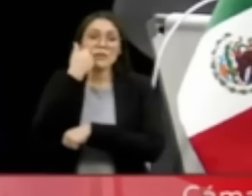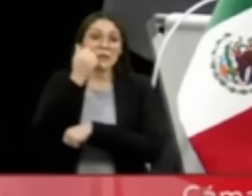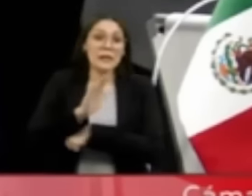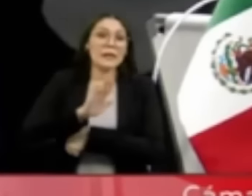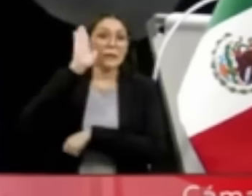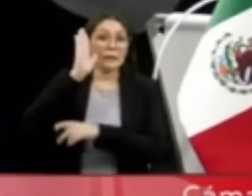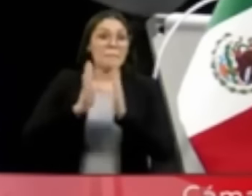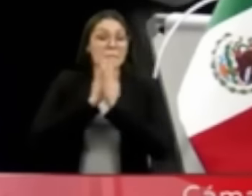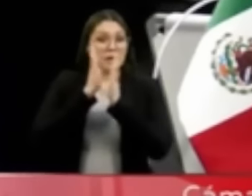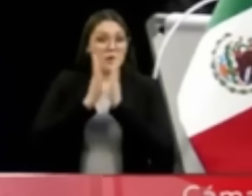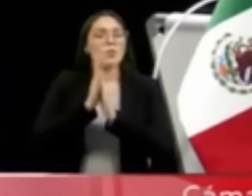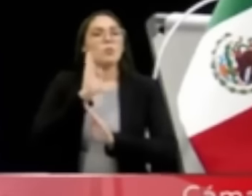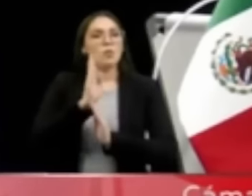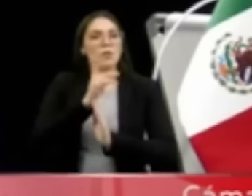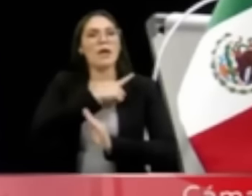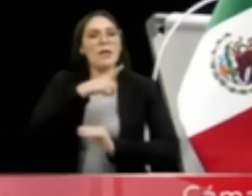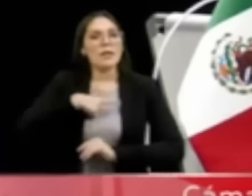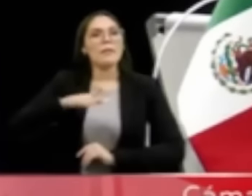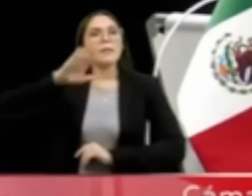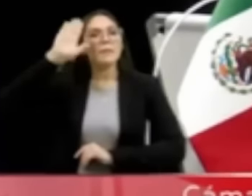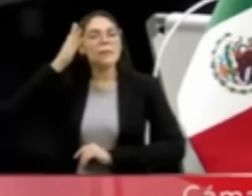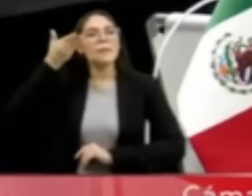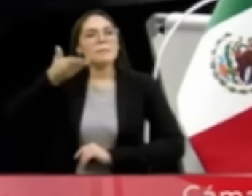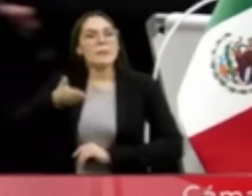la palabra, tienen que pedir.